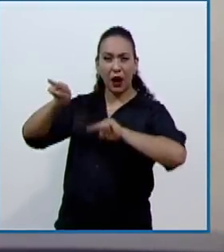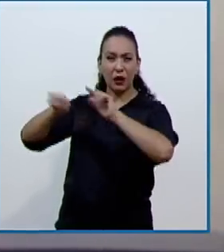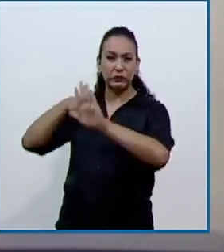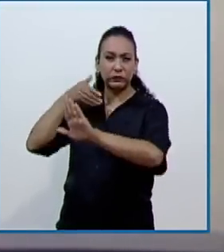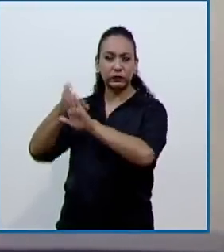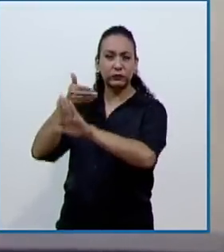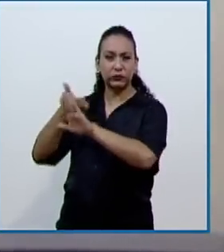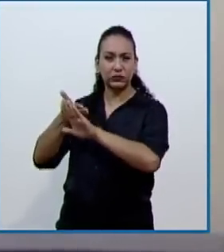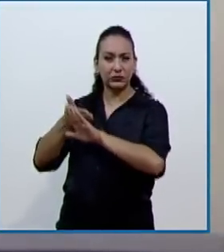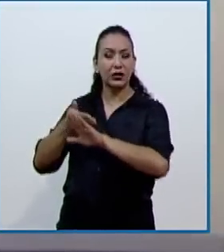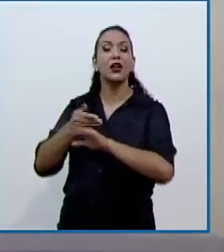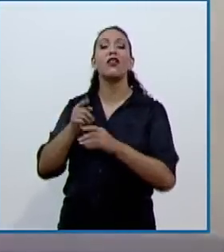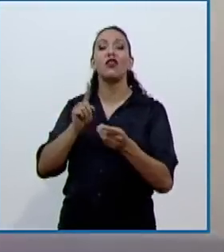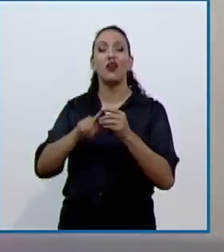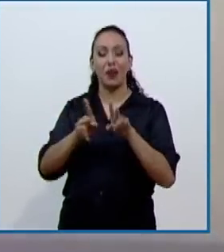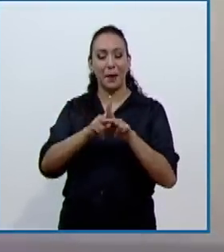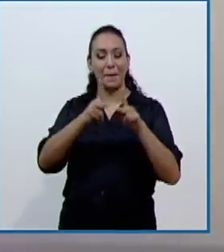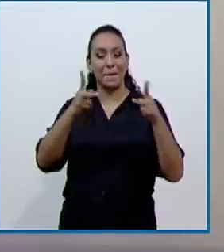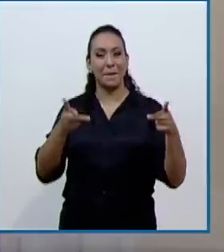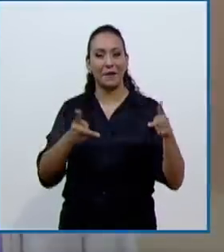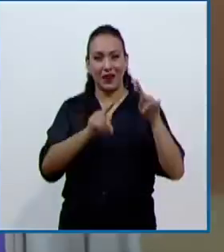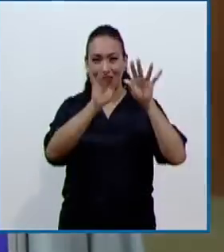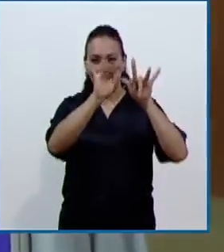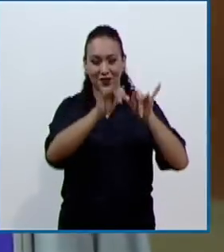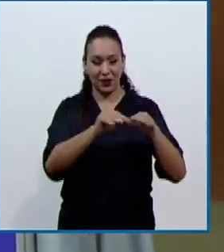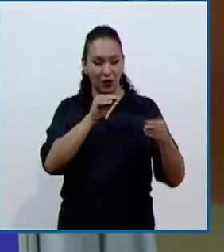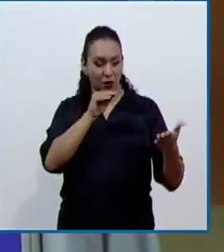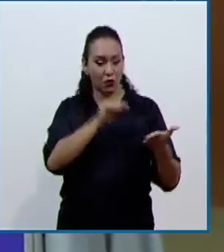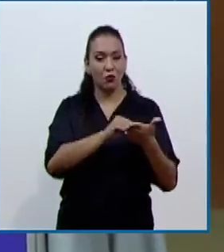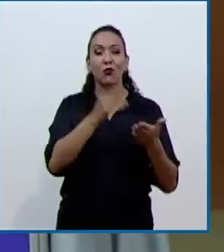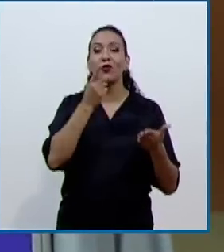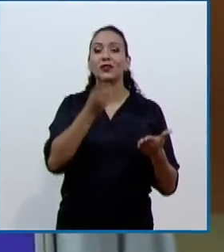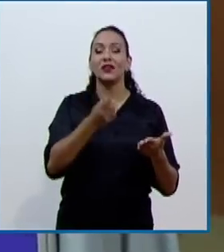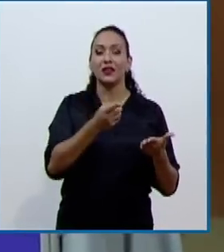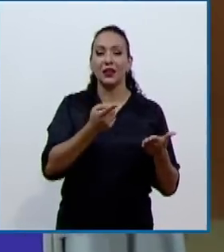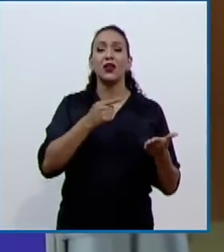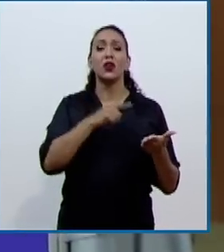una columna en un periódico de circulación nacional sobre